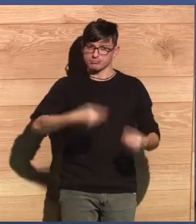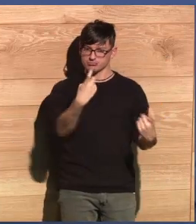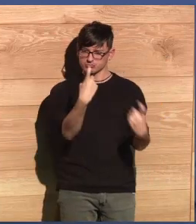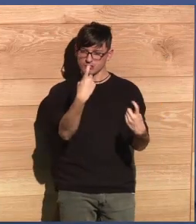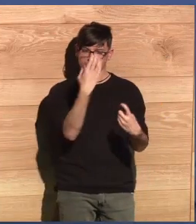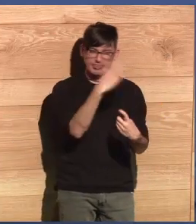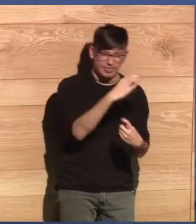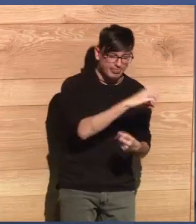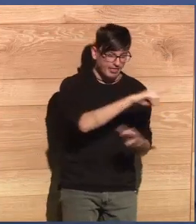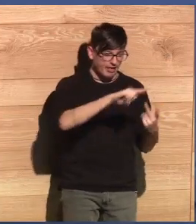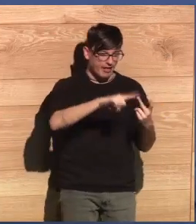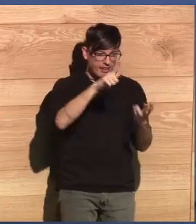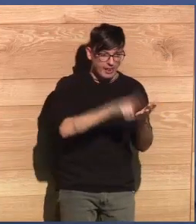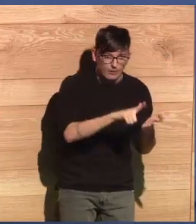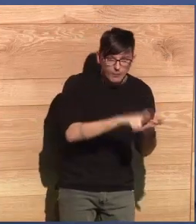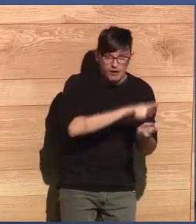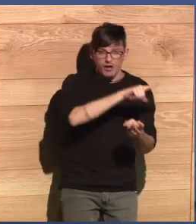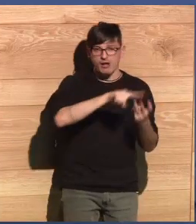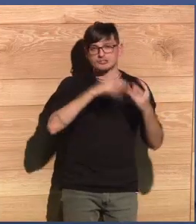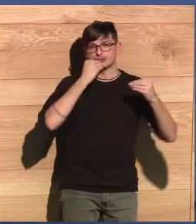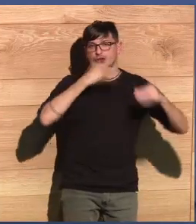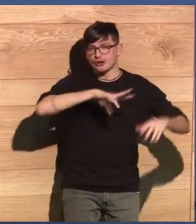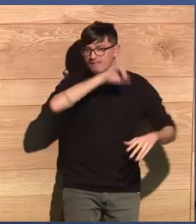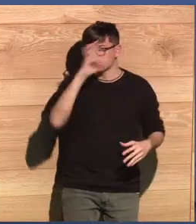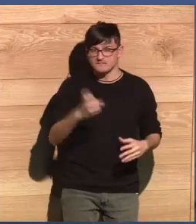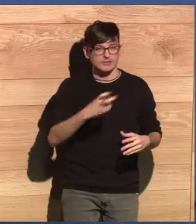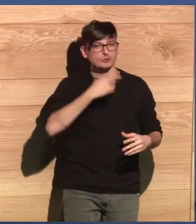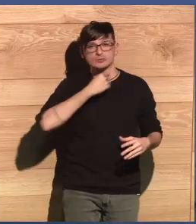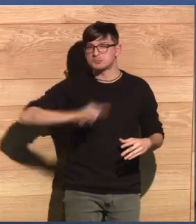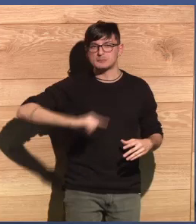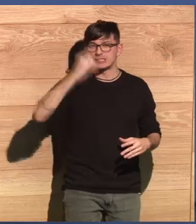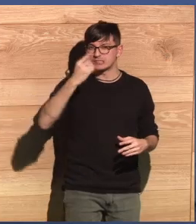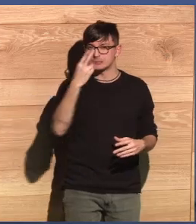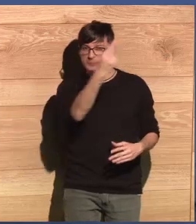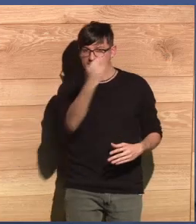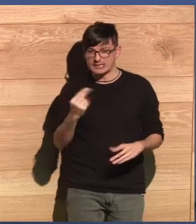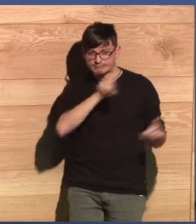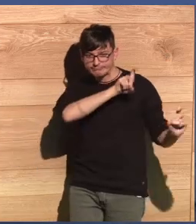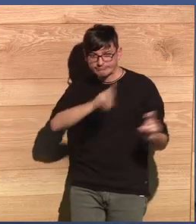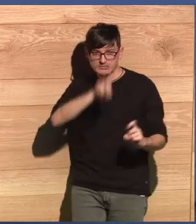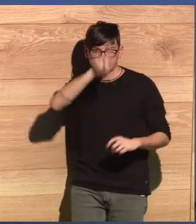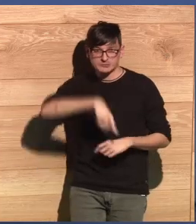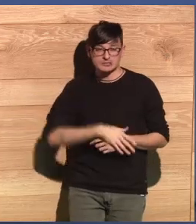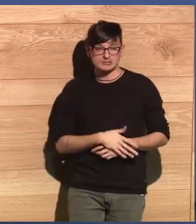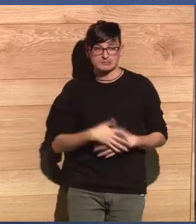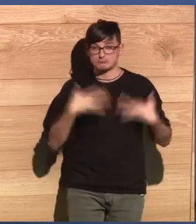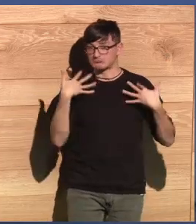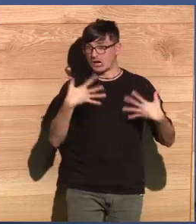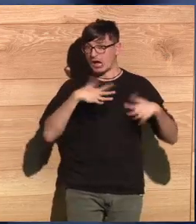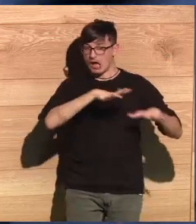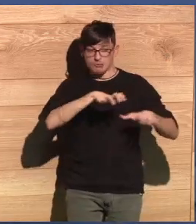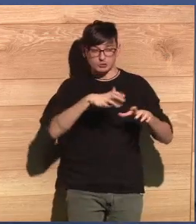enseñaron ciencias, lengua, historia y lo que más le gustaba, pintar. Pronto aprendió a